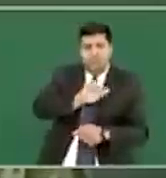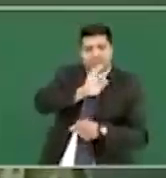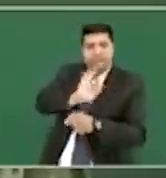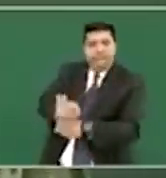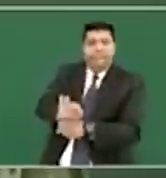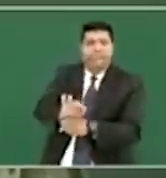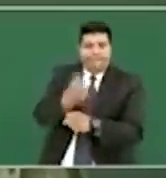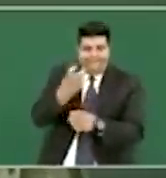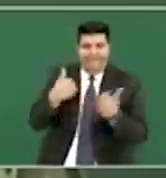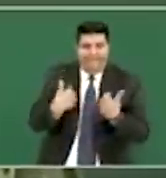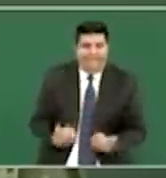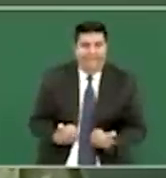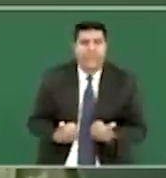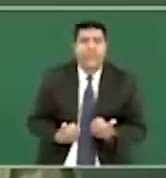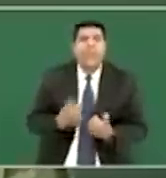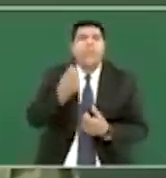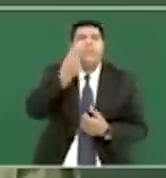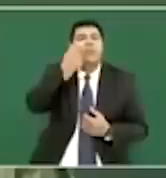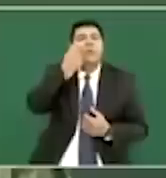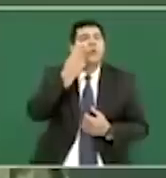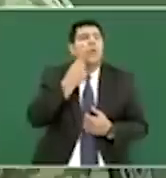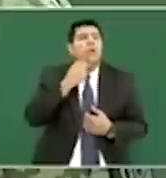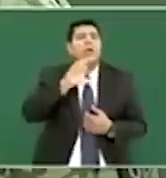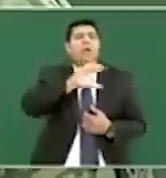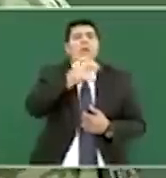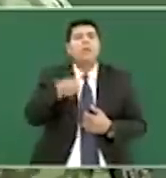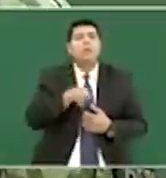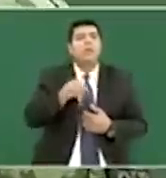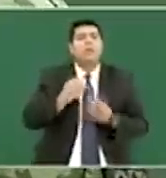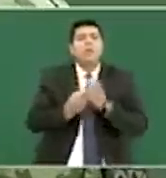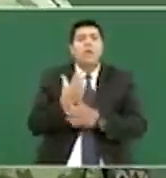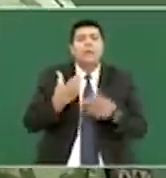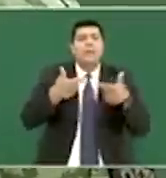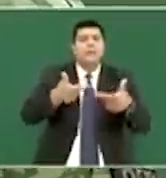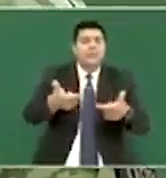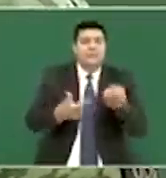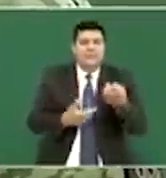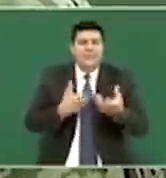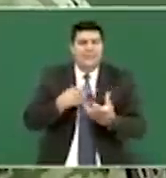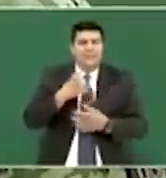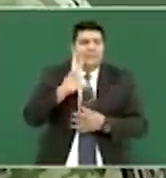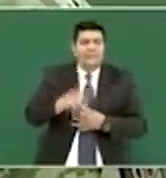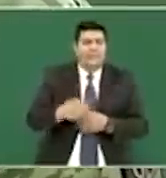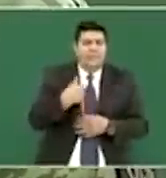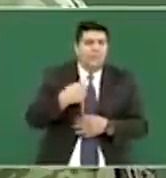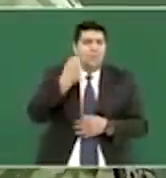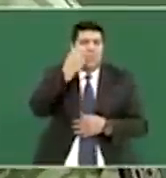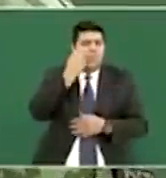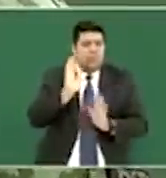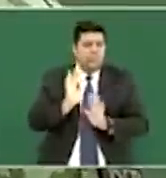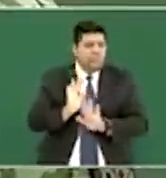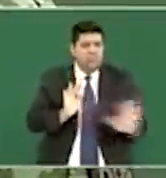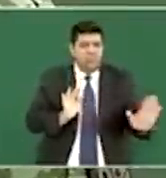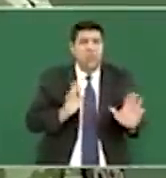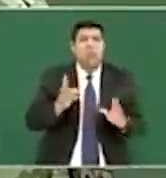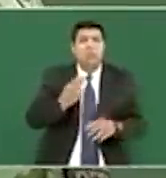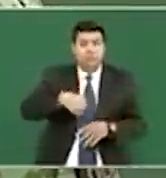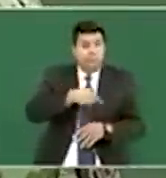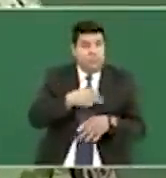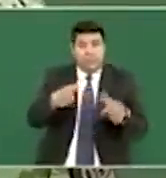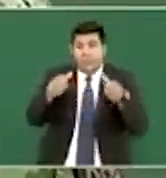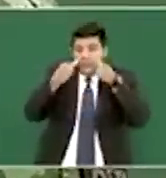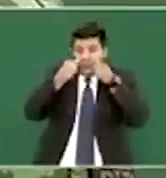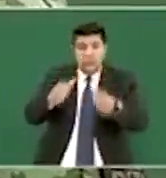importa el cártel en el cual estemos o contra quien estemos operando. Repito, lo principal es